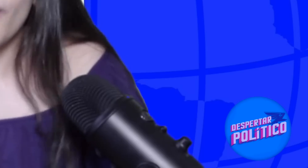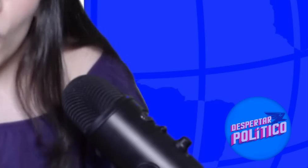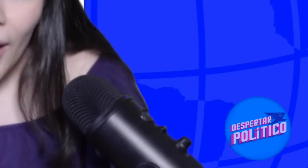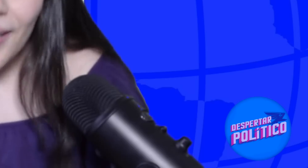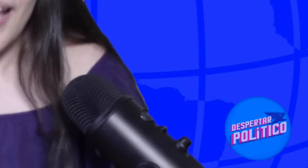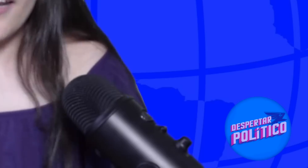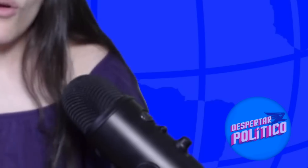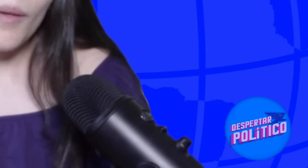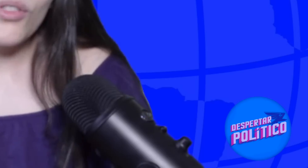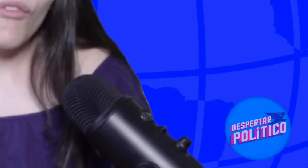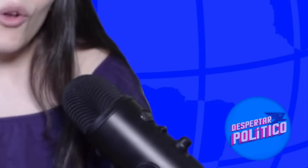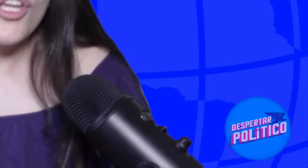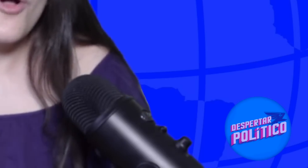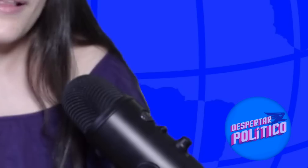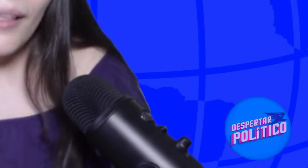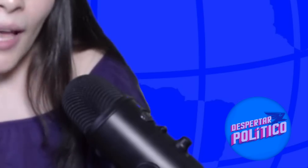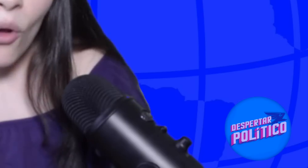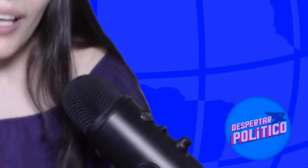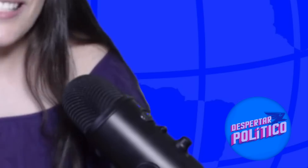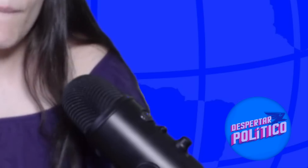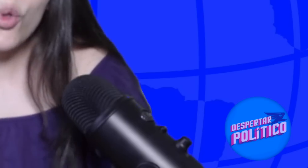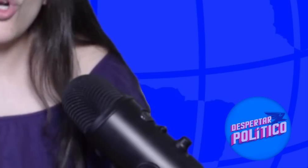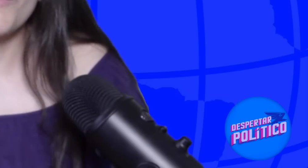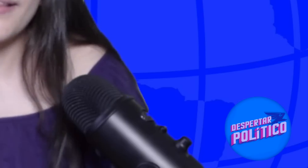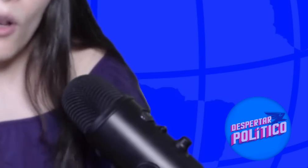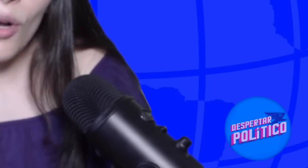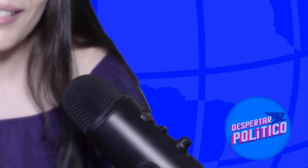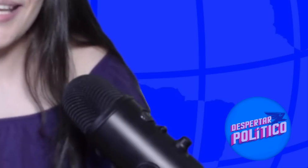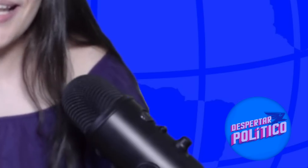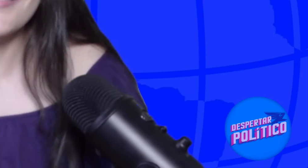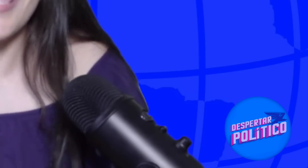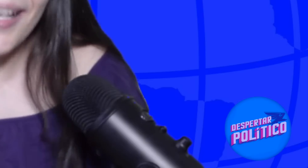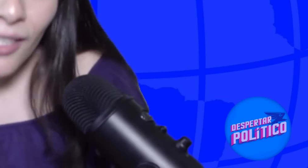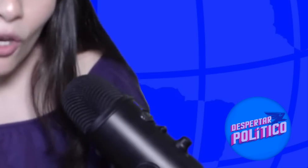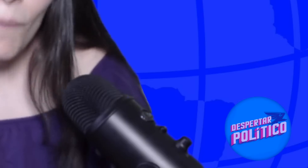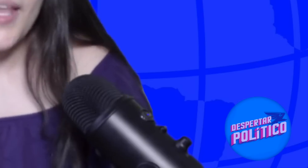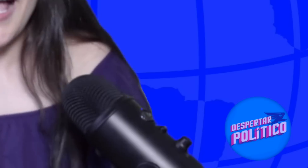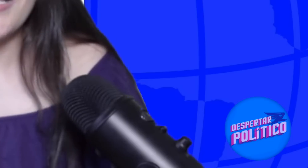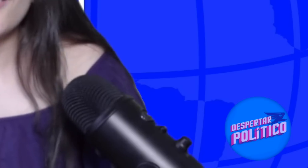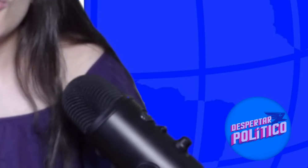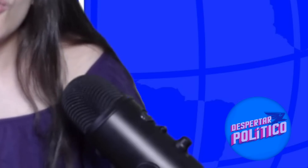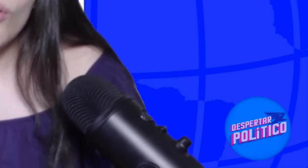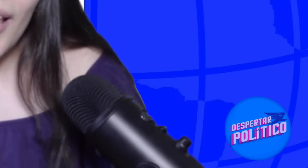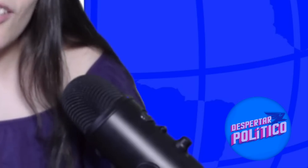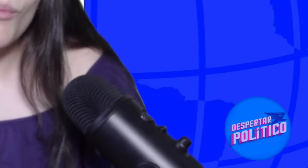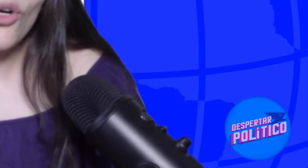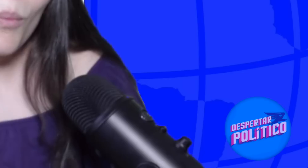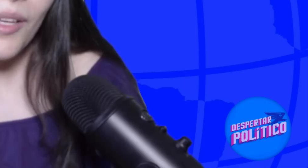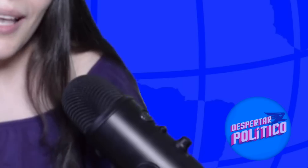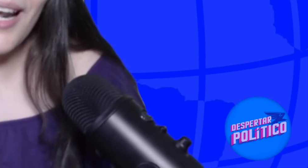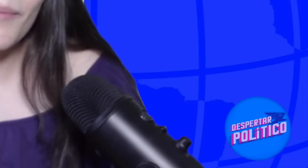las vacunas. Recordemos que fue el único mandatario que se puso los pantalones y le exigió a las Naciones Unidas